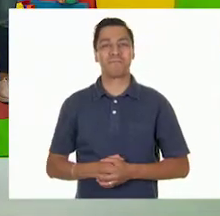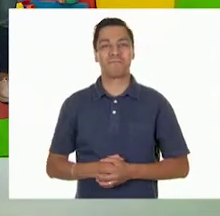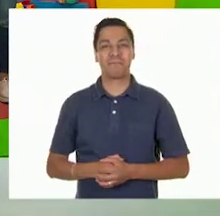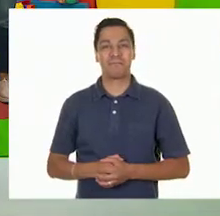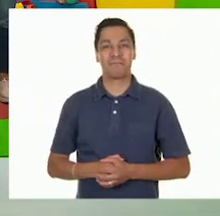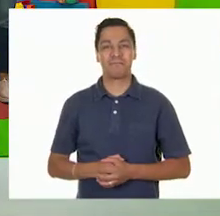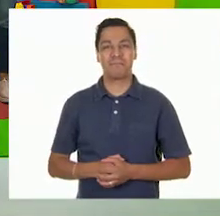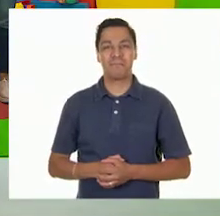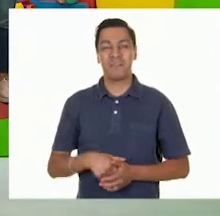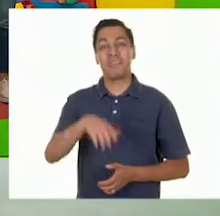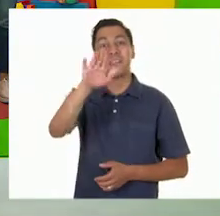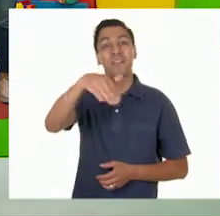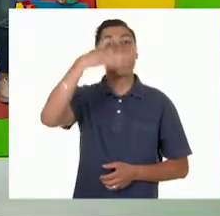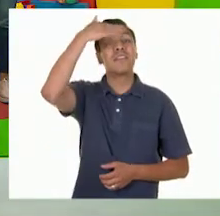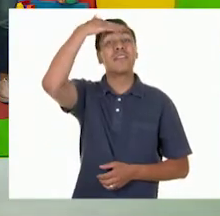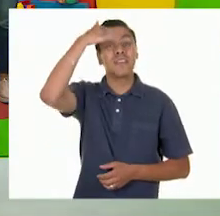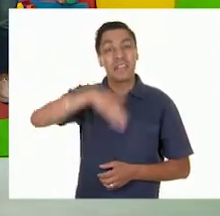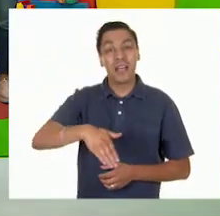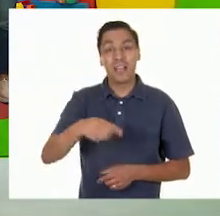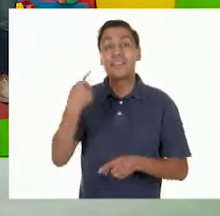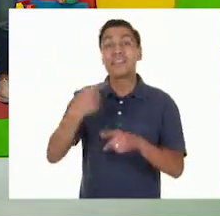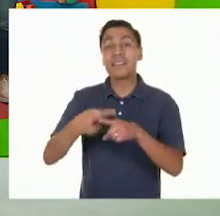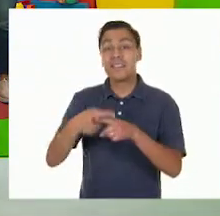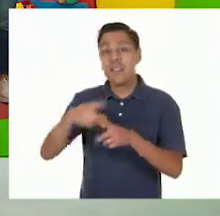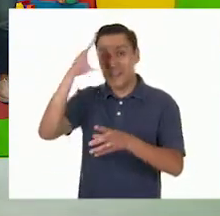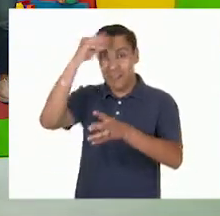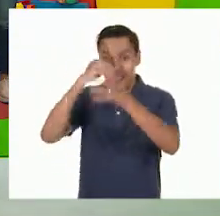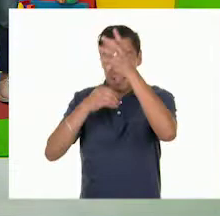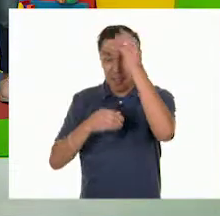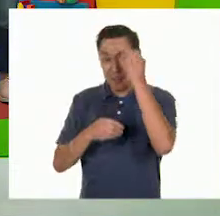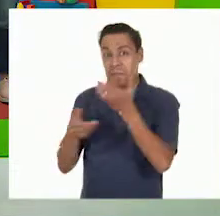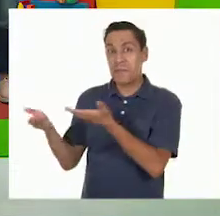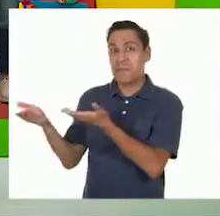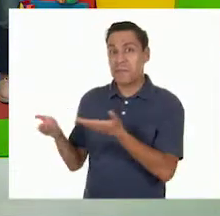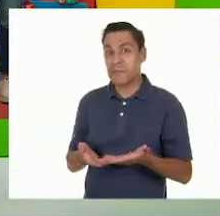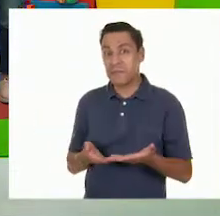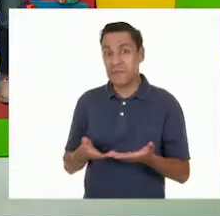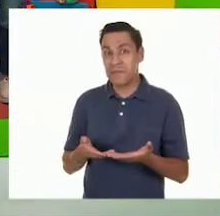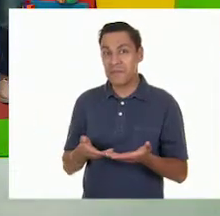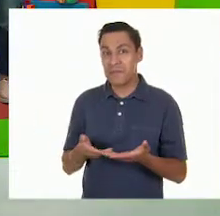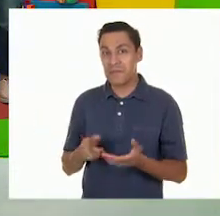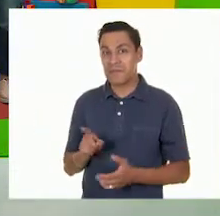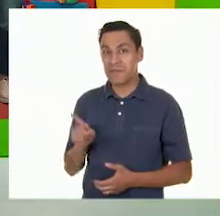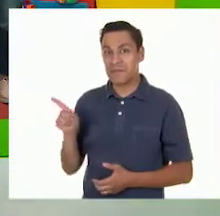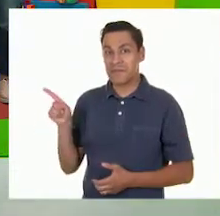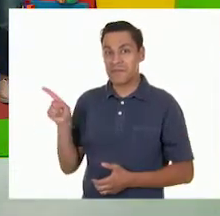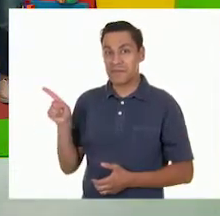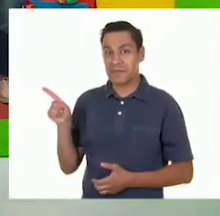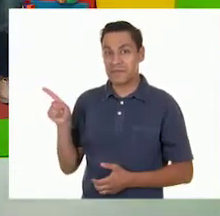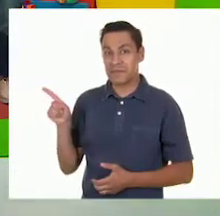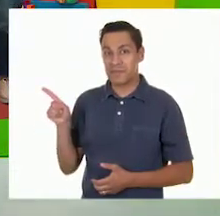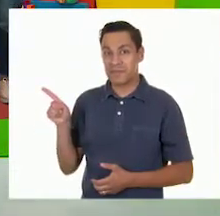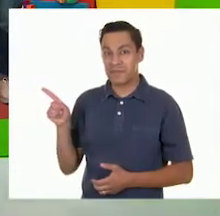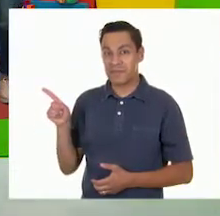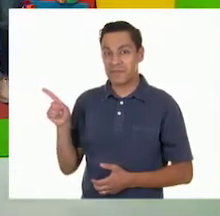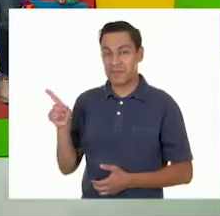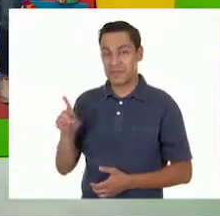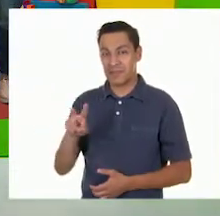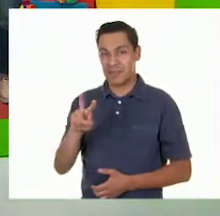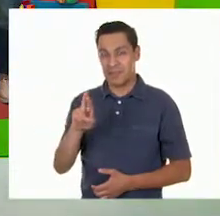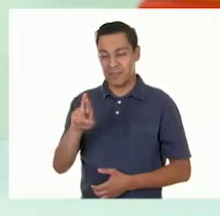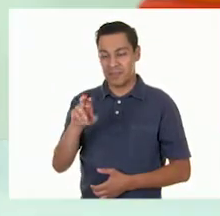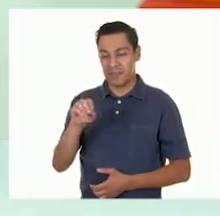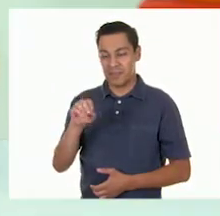comenzar también que nos acompaña el día de hoy quien pues es tan tonto antón rositas